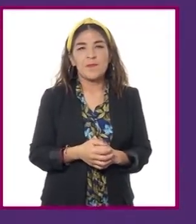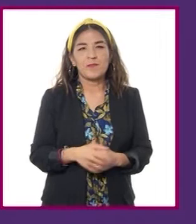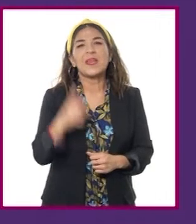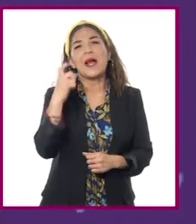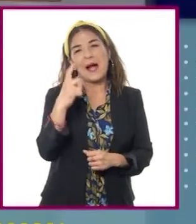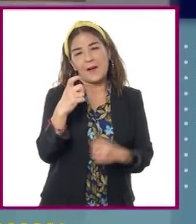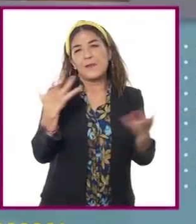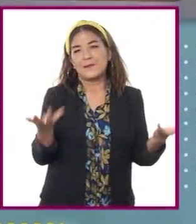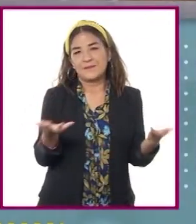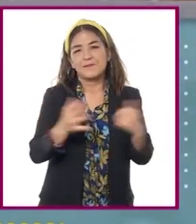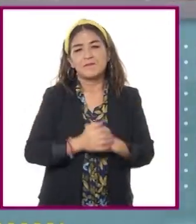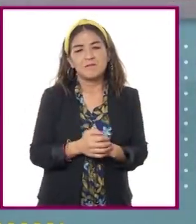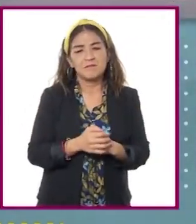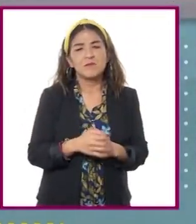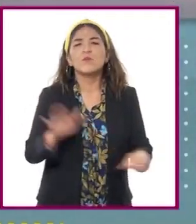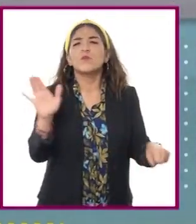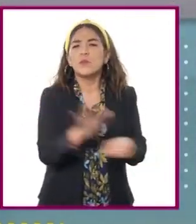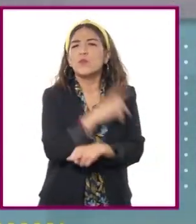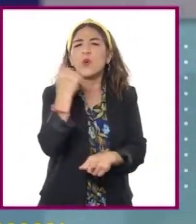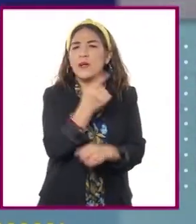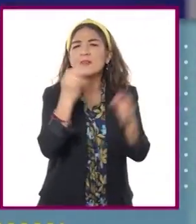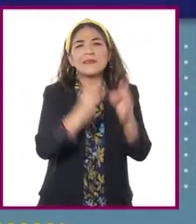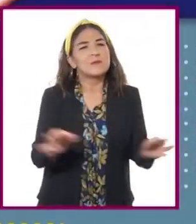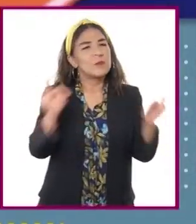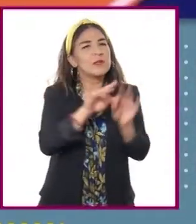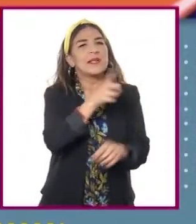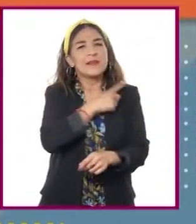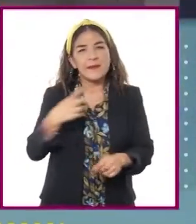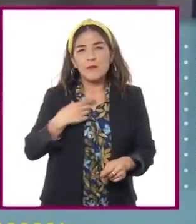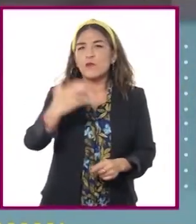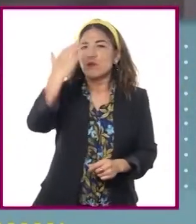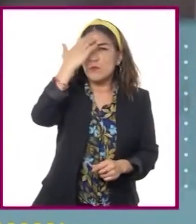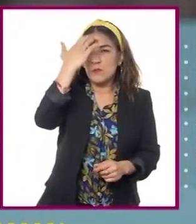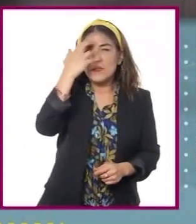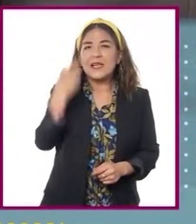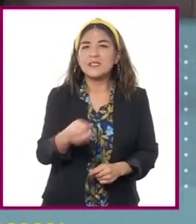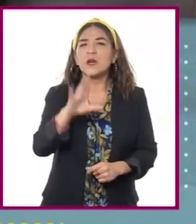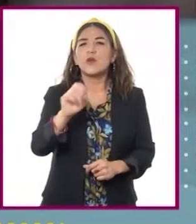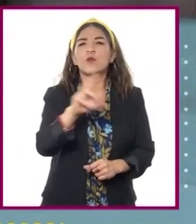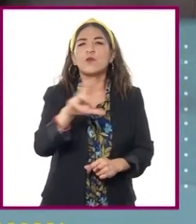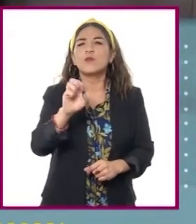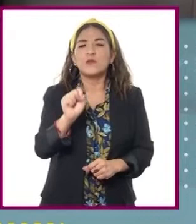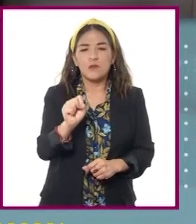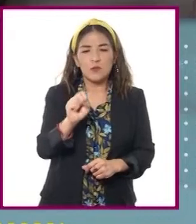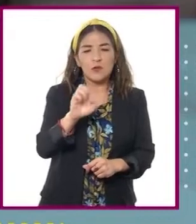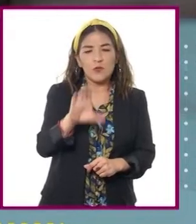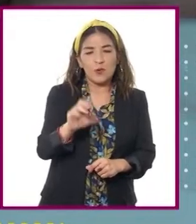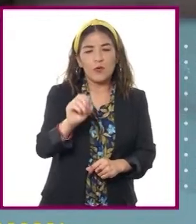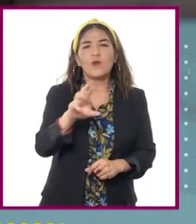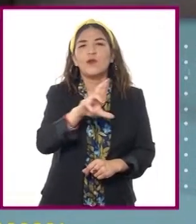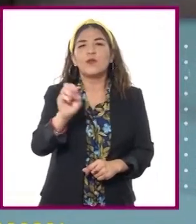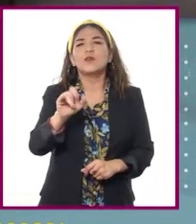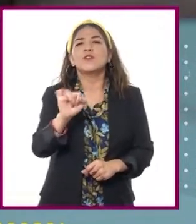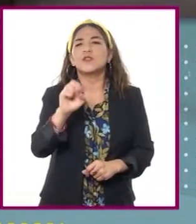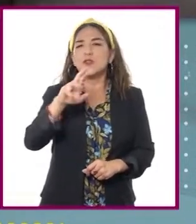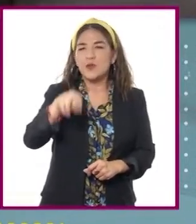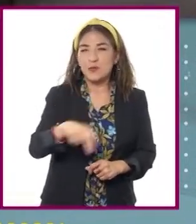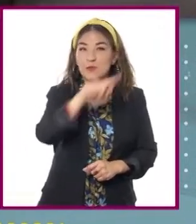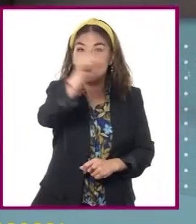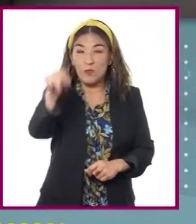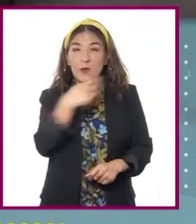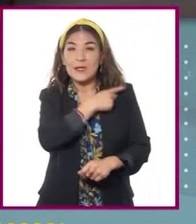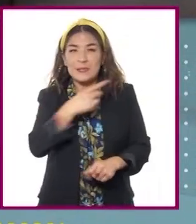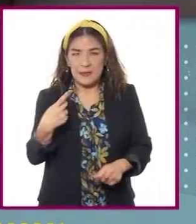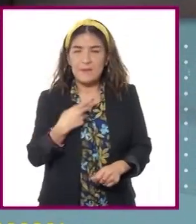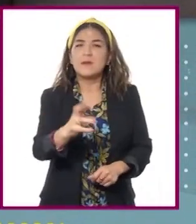agua. ¿Por qué es importante conocer la corrosión? Mis estimados detectives químicos,